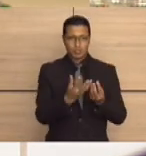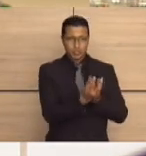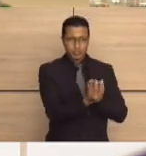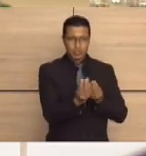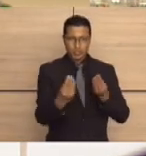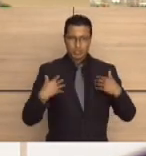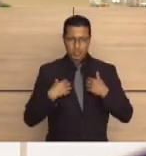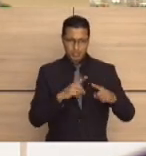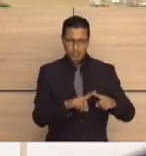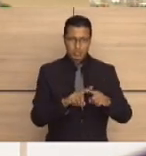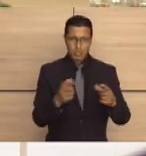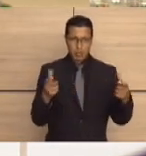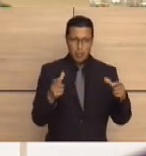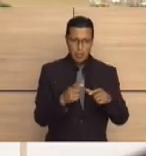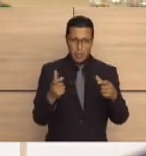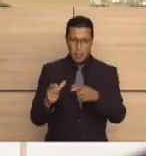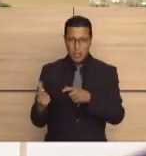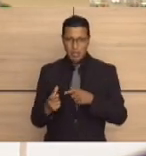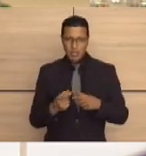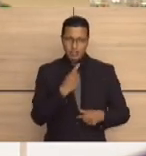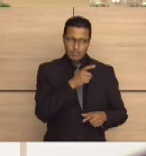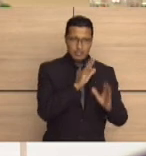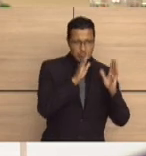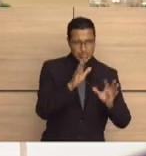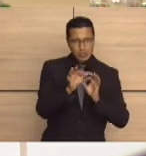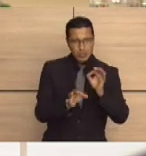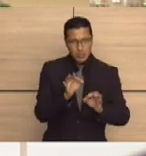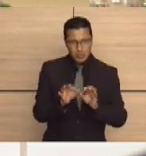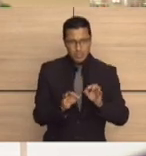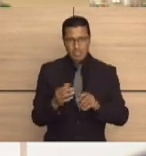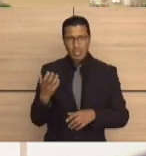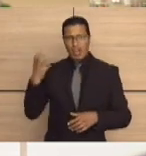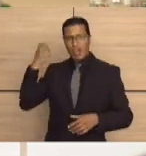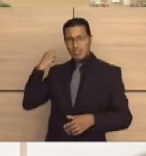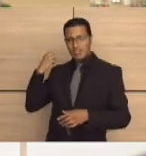hay que trabajar muchísimo en conservar lo que hay y en recuperar lo que se ha perdido.